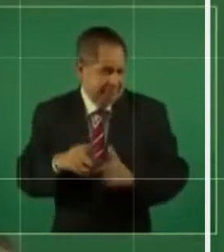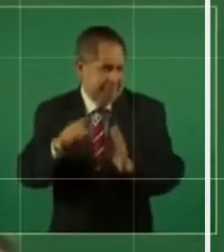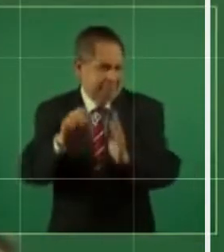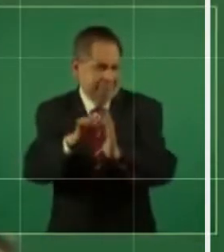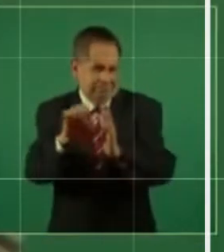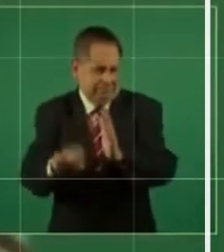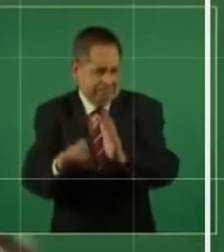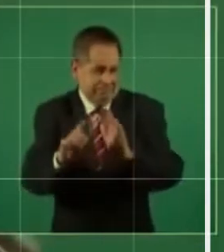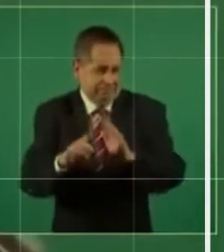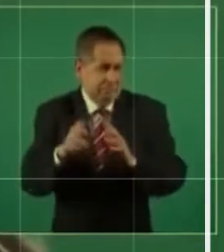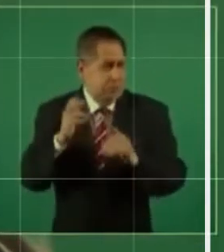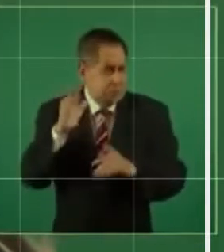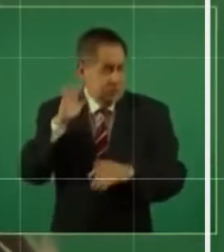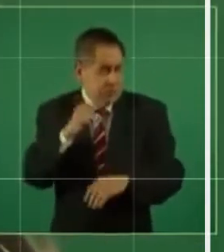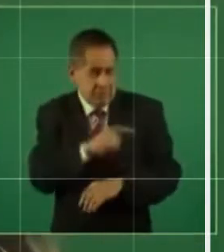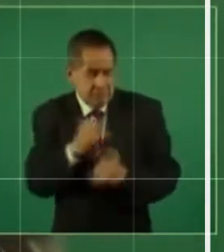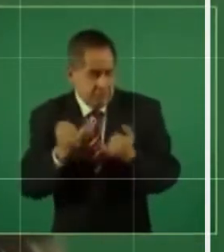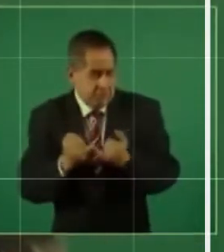ejemplo